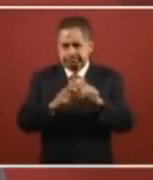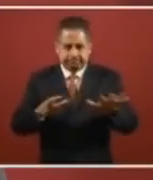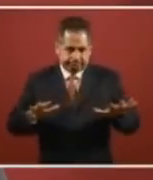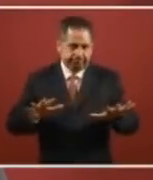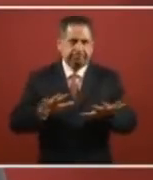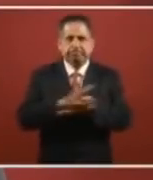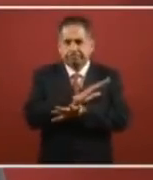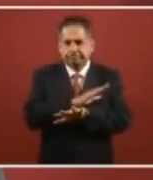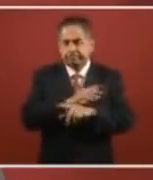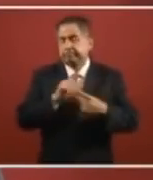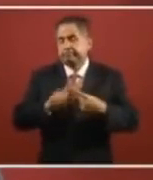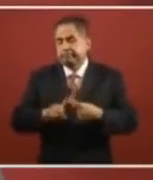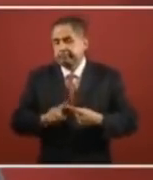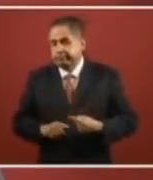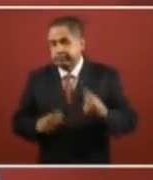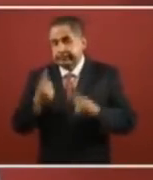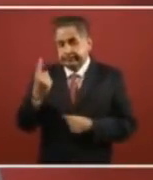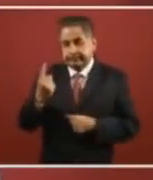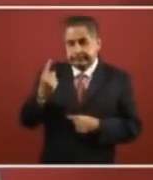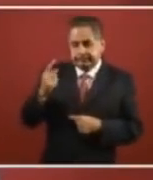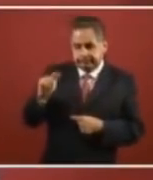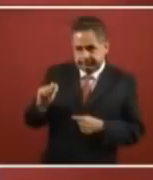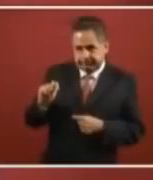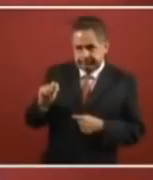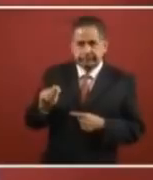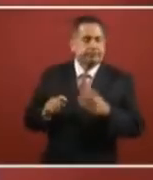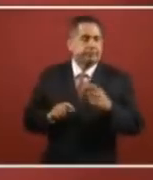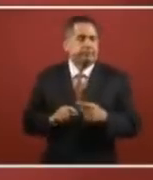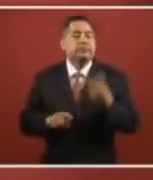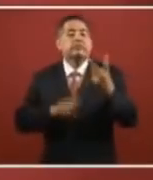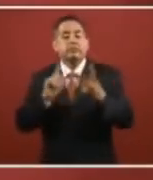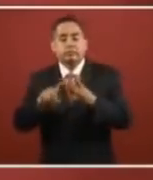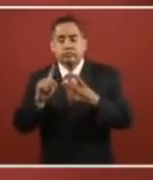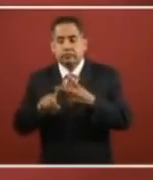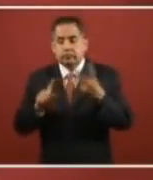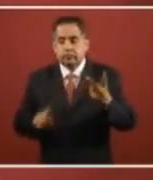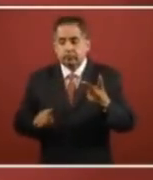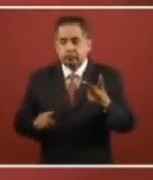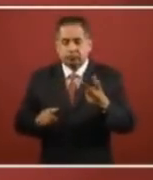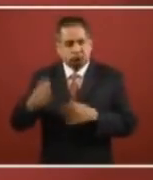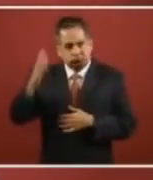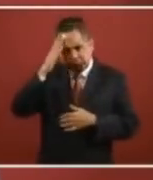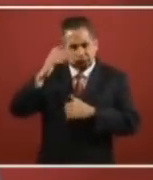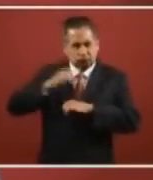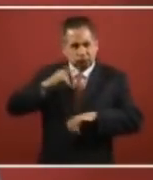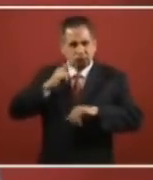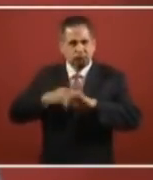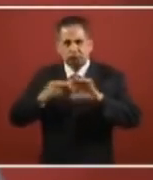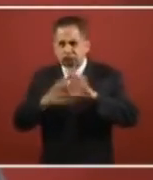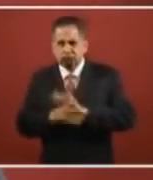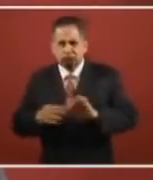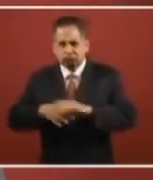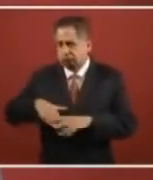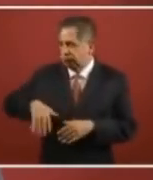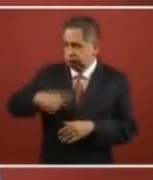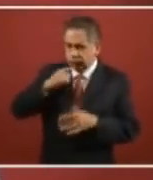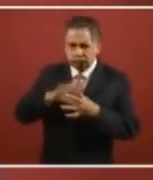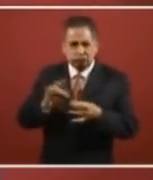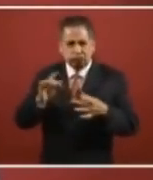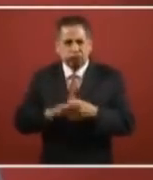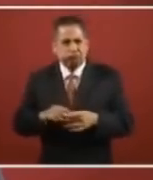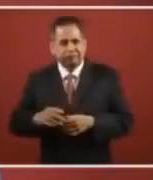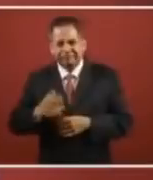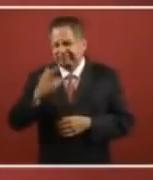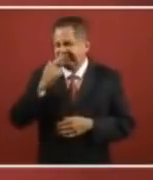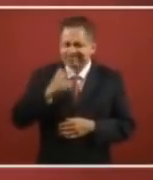importantísima la que se logró. La segunda fue la que encabezó, como aquí se dijo, el